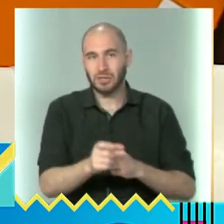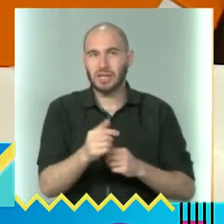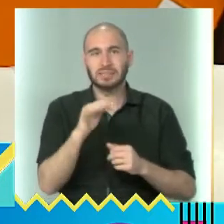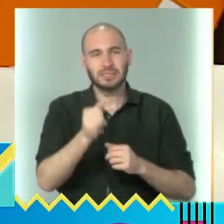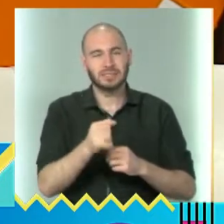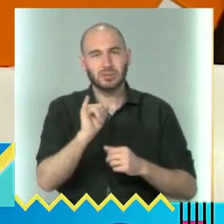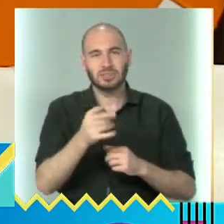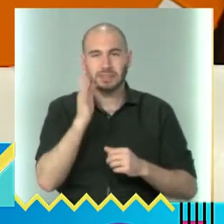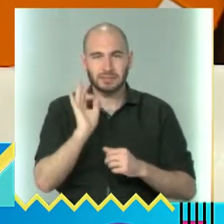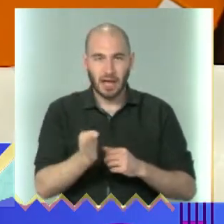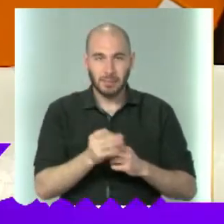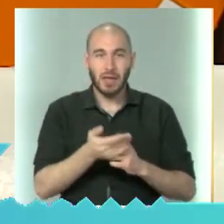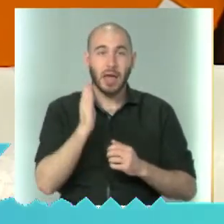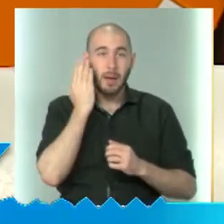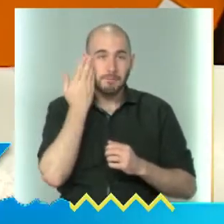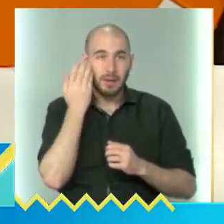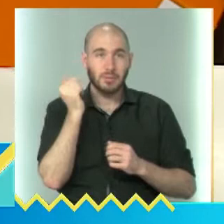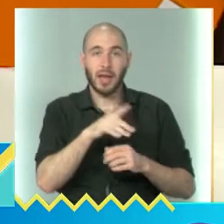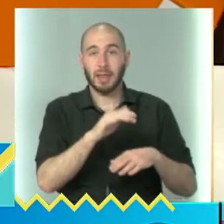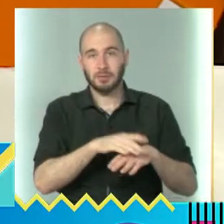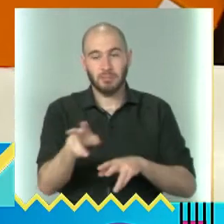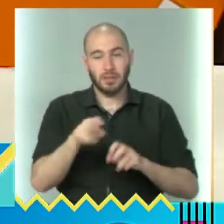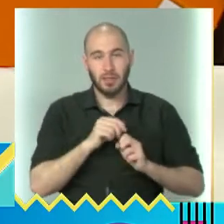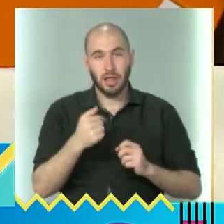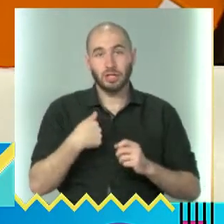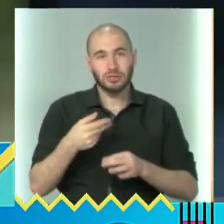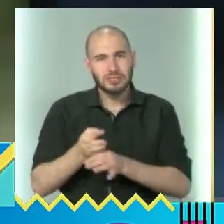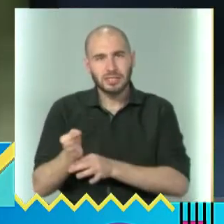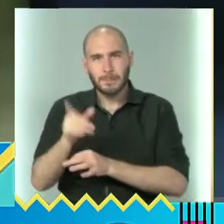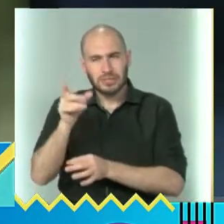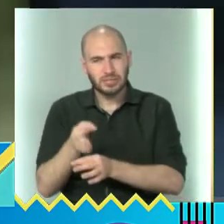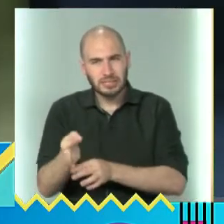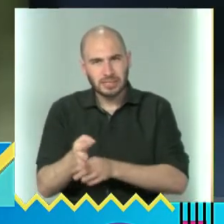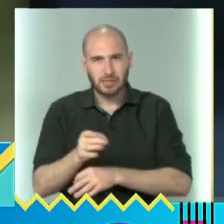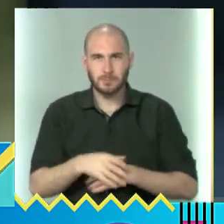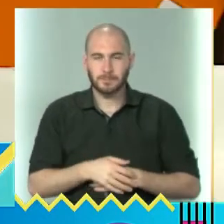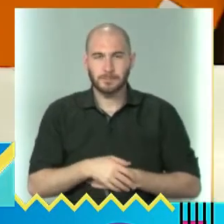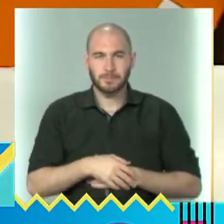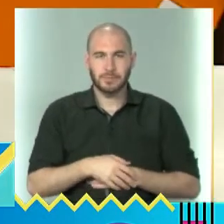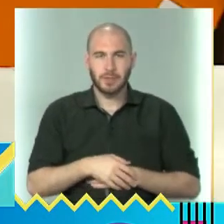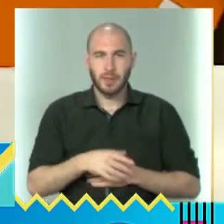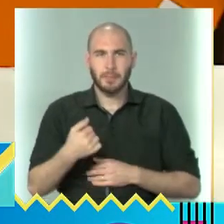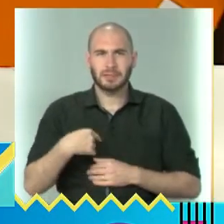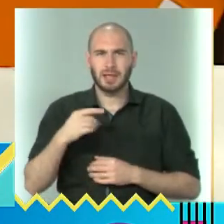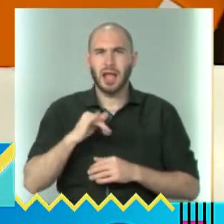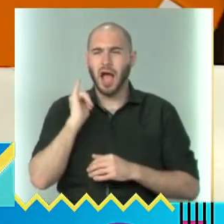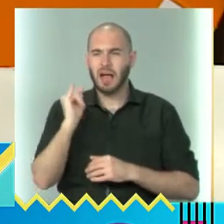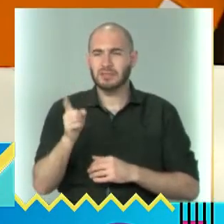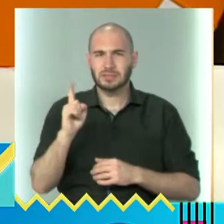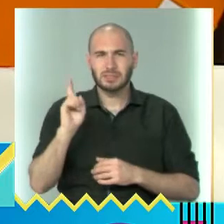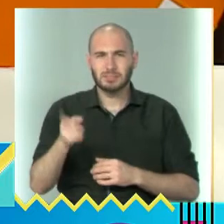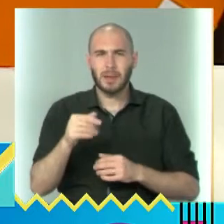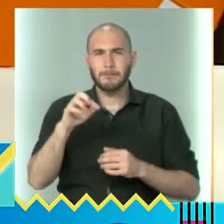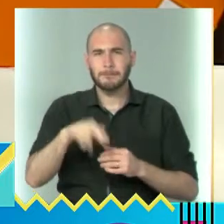saberlo. Entonces ya Facebook debería tomar esa responsabilidad y decirle, yo le voy a enseñar a la persona cómo te mandan siempre la notificación de que cambian